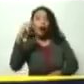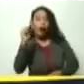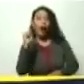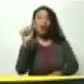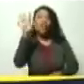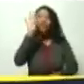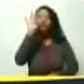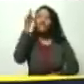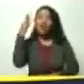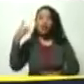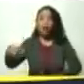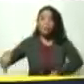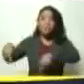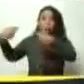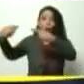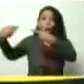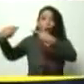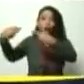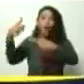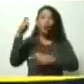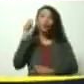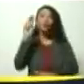Francia-Túnez.